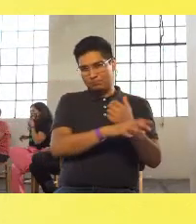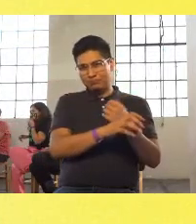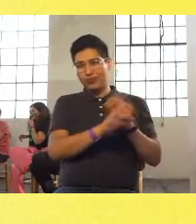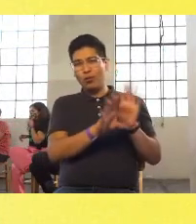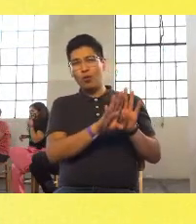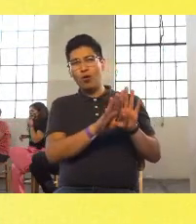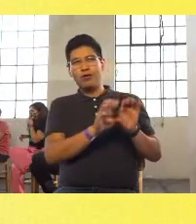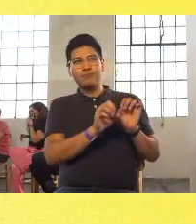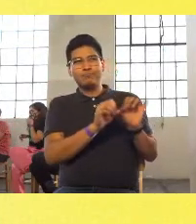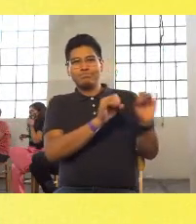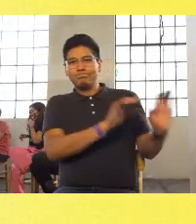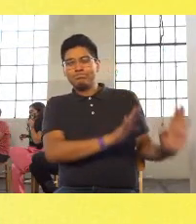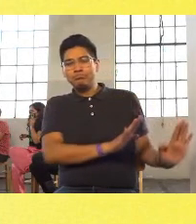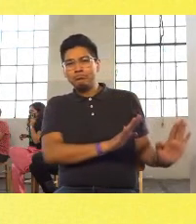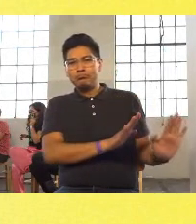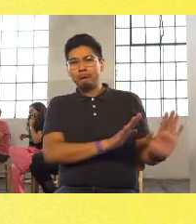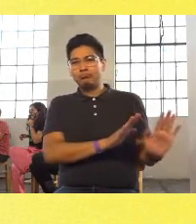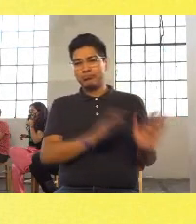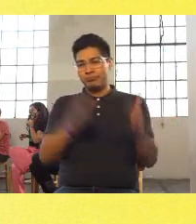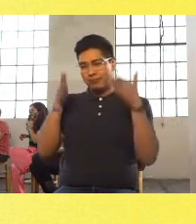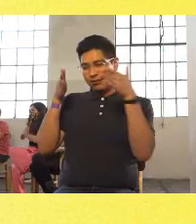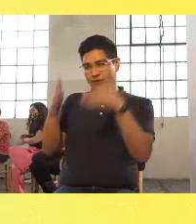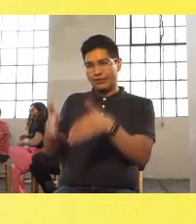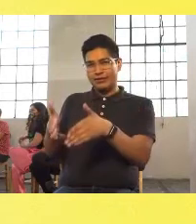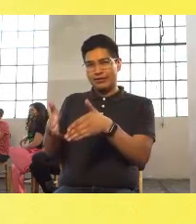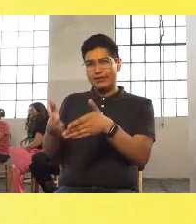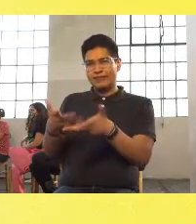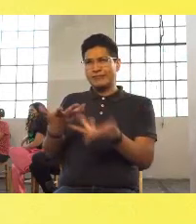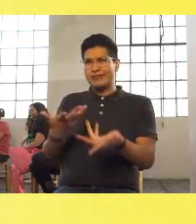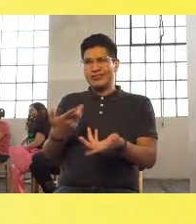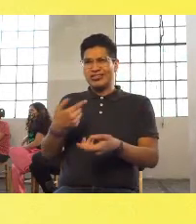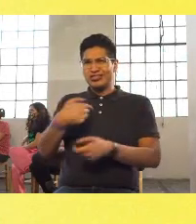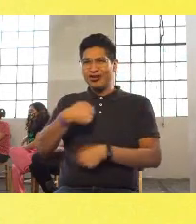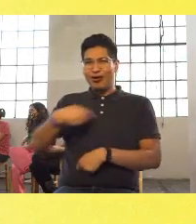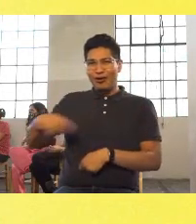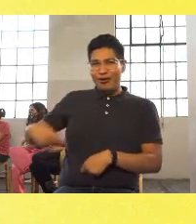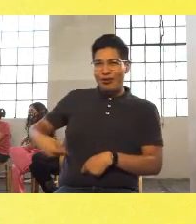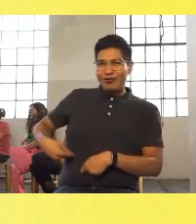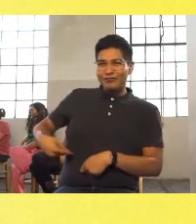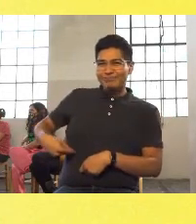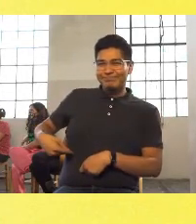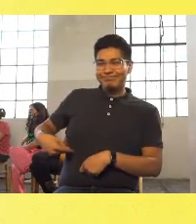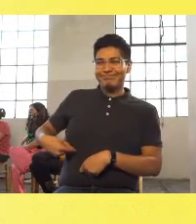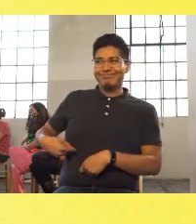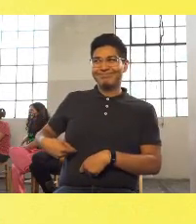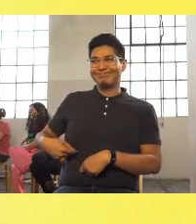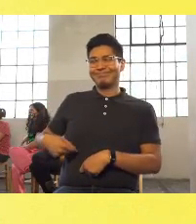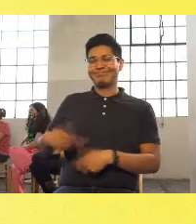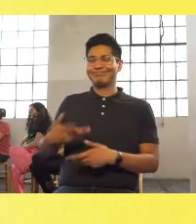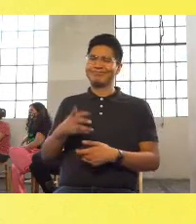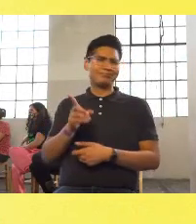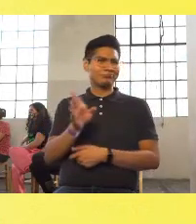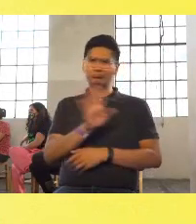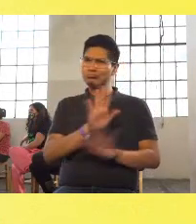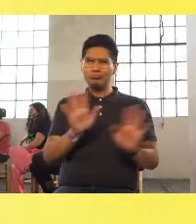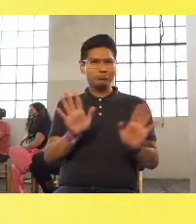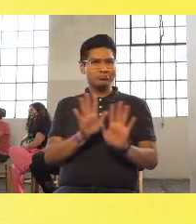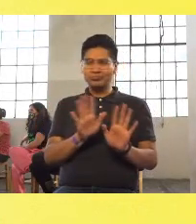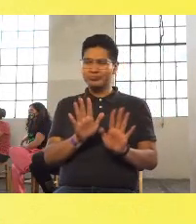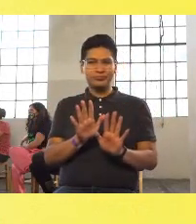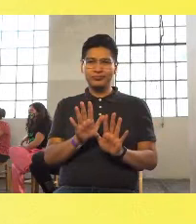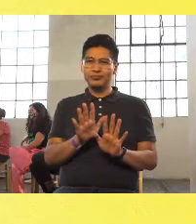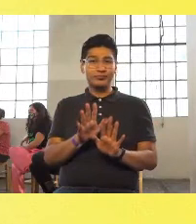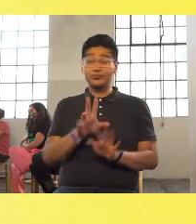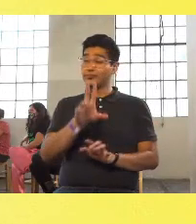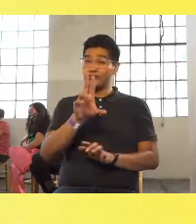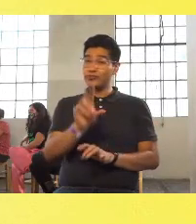que está también medio jodido vivir con culpa otra vez. O sea, como que sí tenemos una,